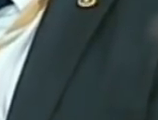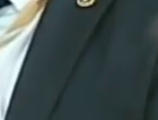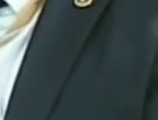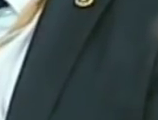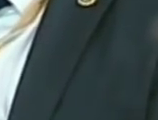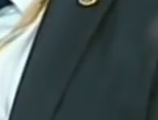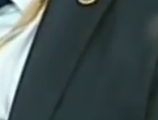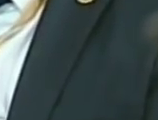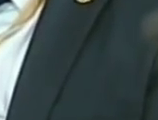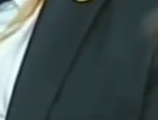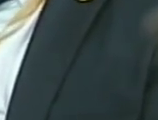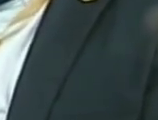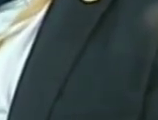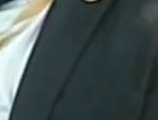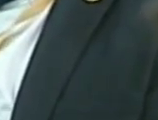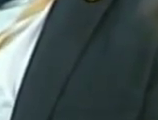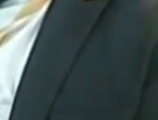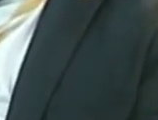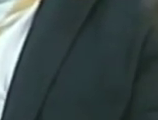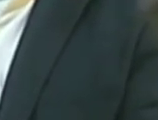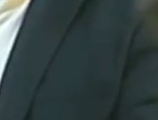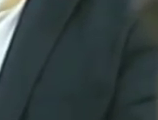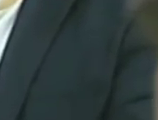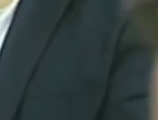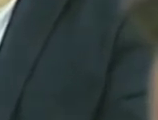¿Salen en turco ahora, en español?